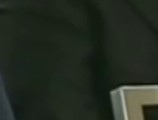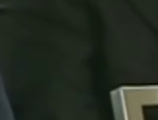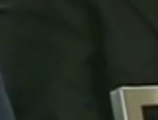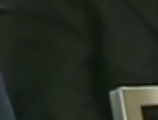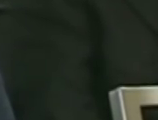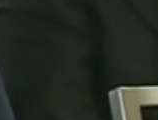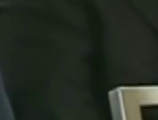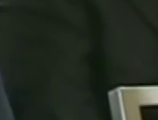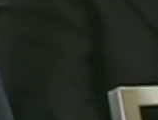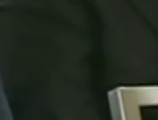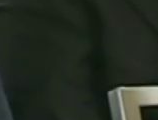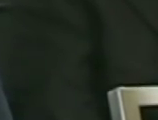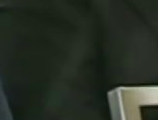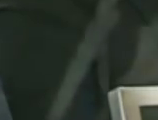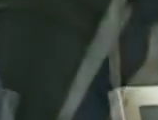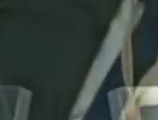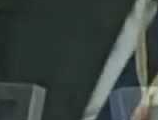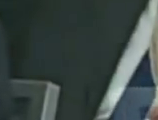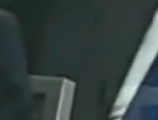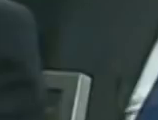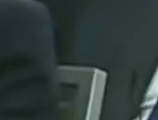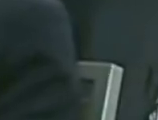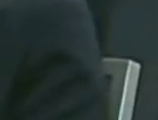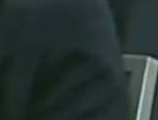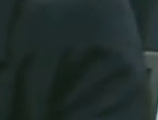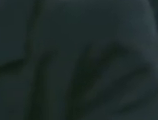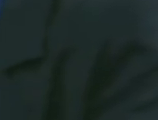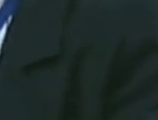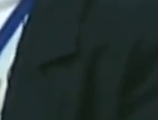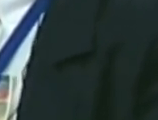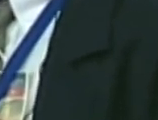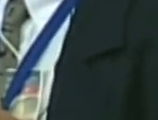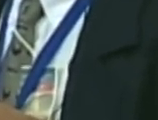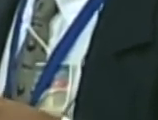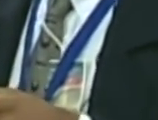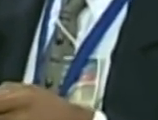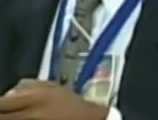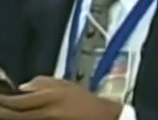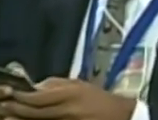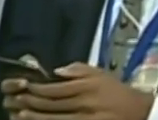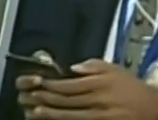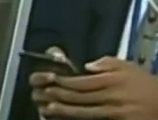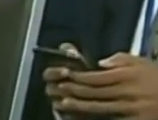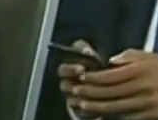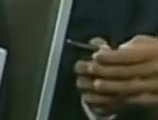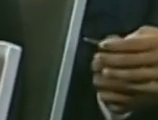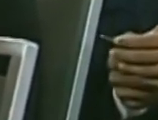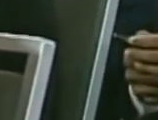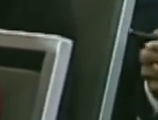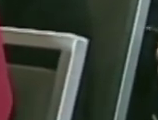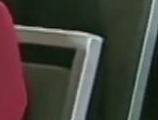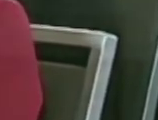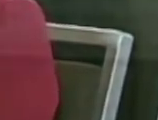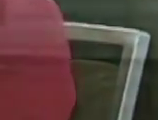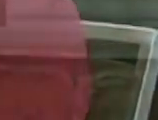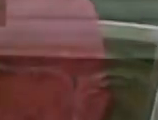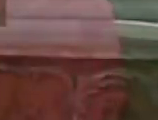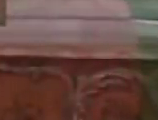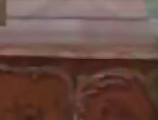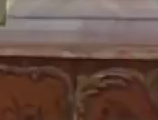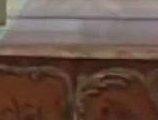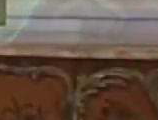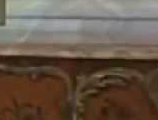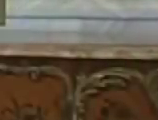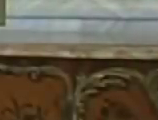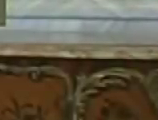personal. Nosotros venimos a Venezuela, realizamos la primera visita oficial desde Turquía,